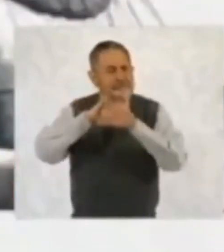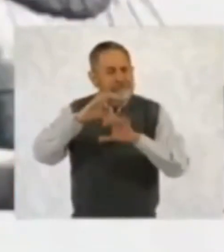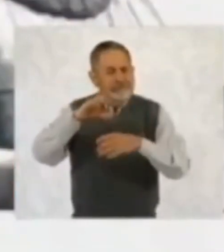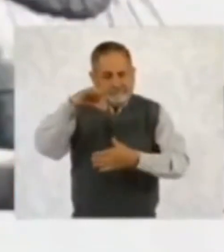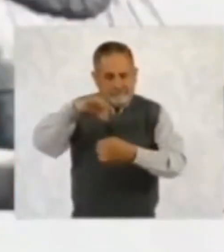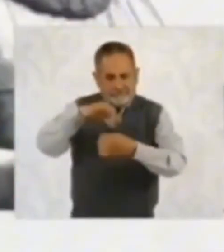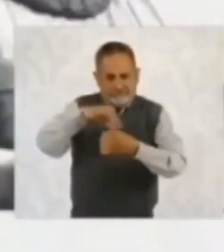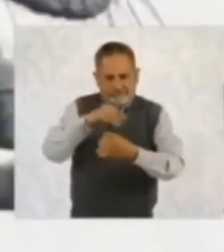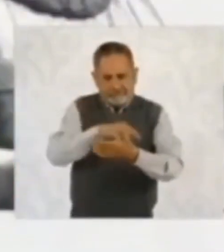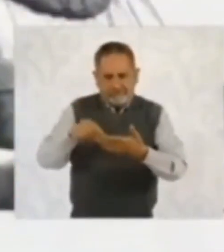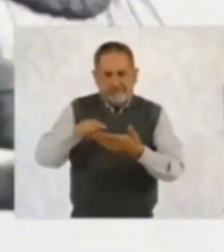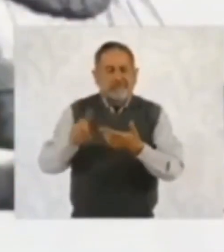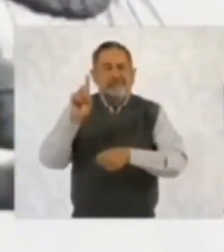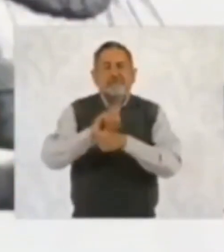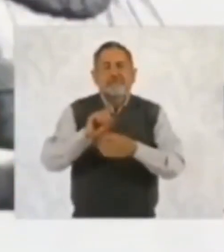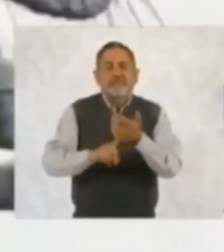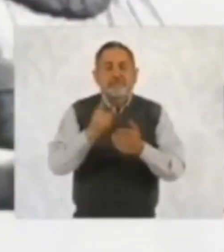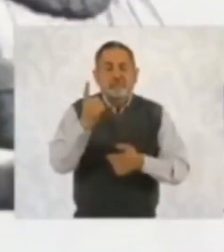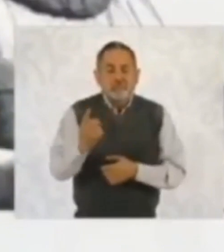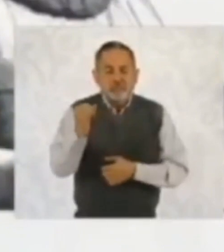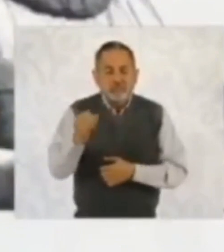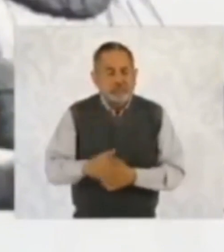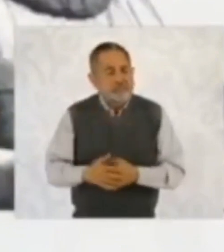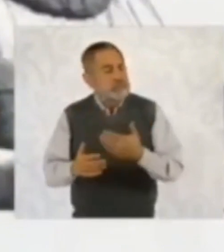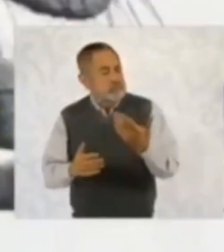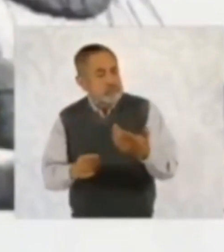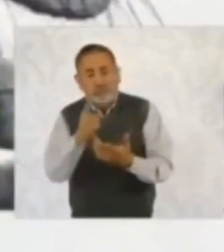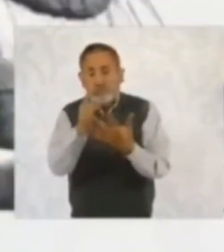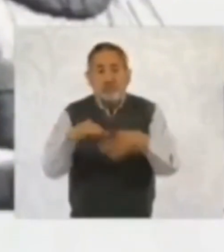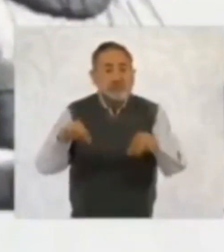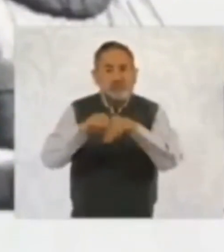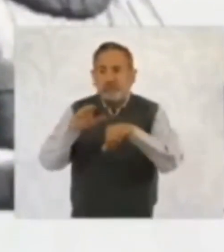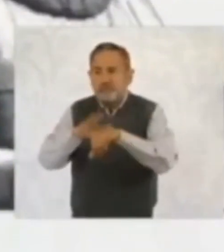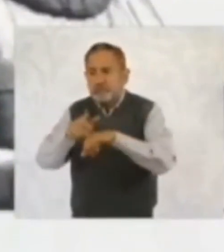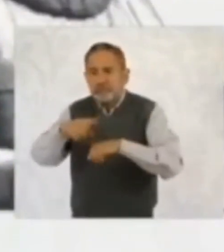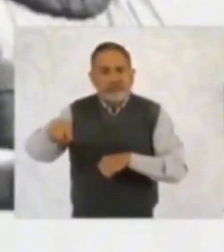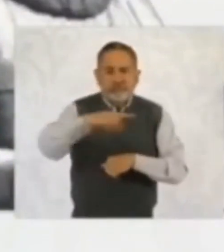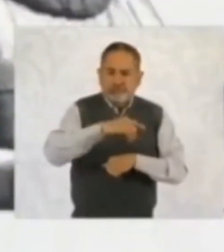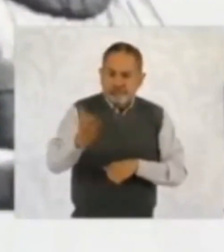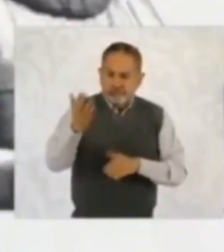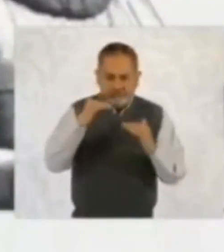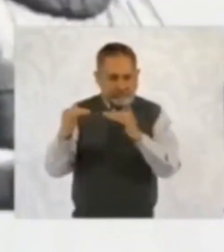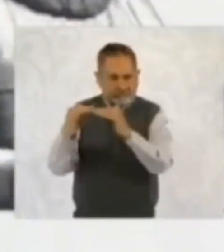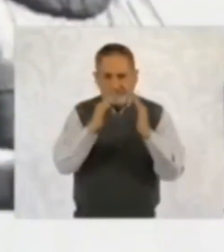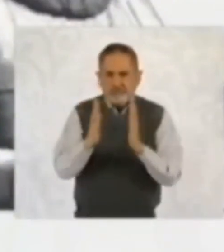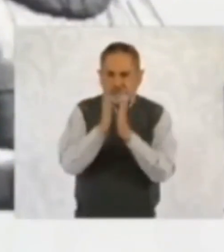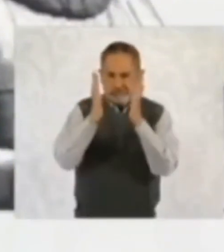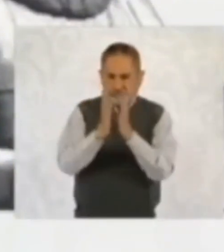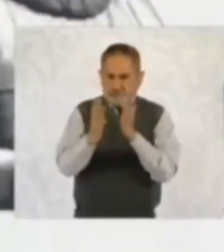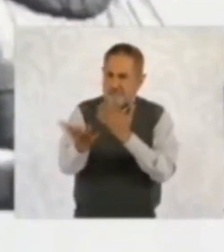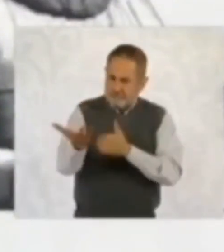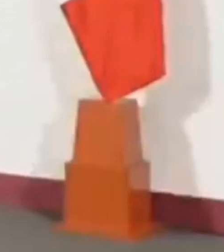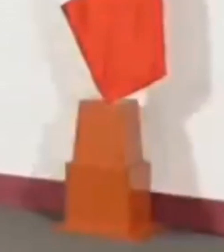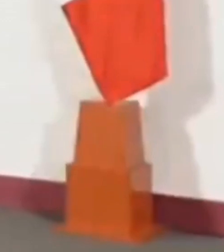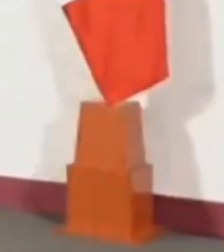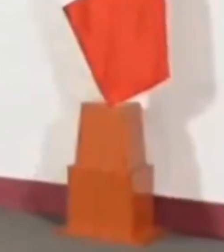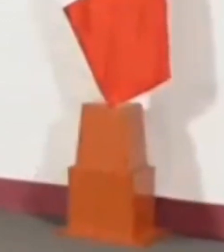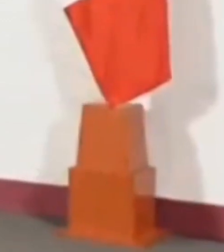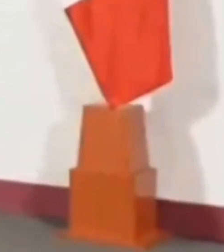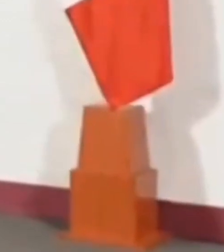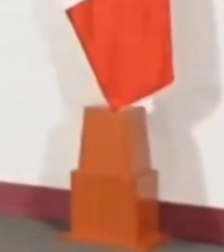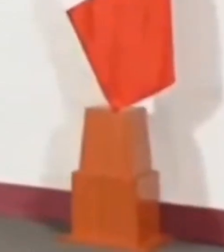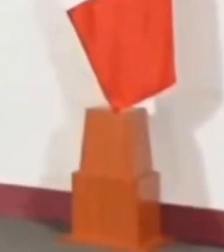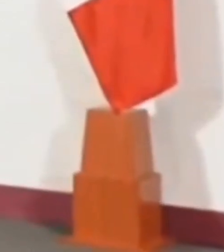Para ponerla, lo importante es que participe la gente, que la gente participe, que se informe, que sepan